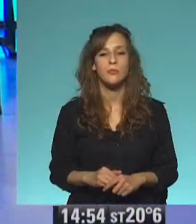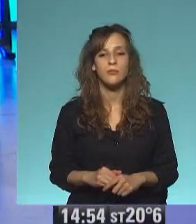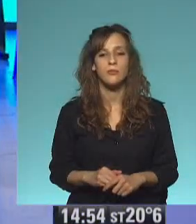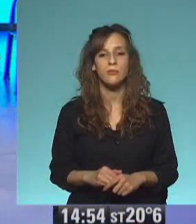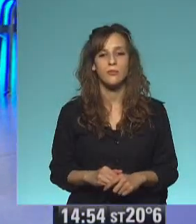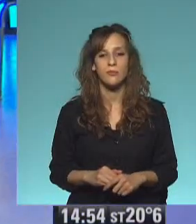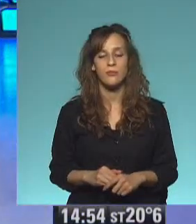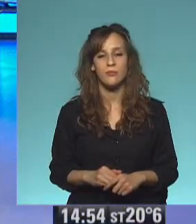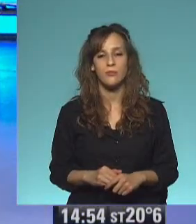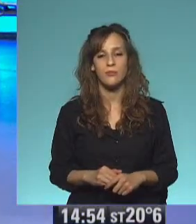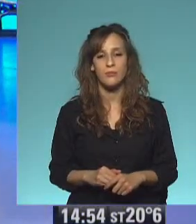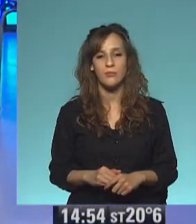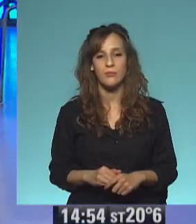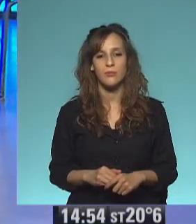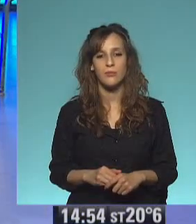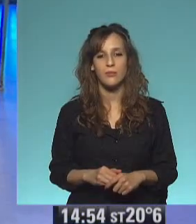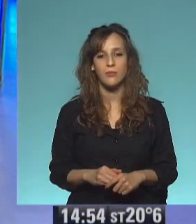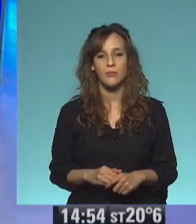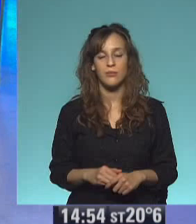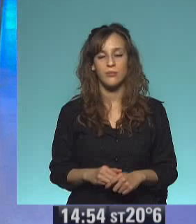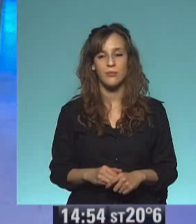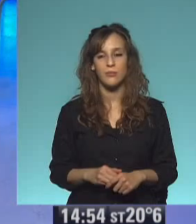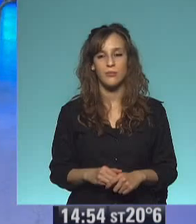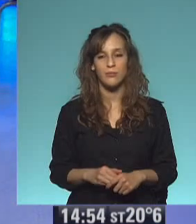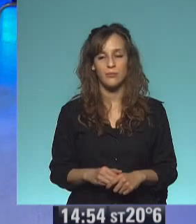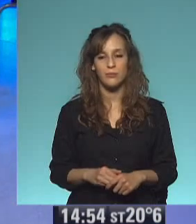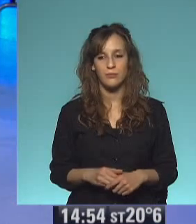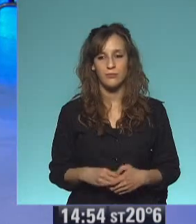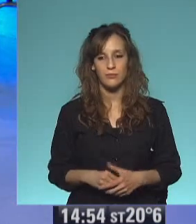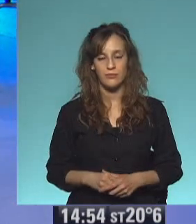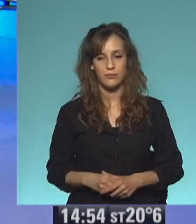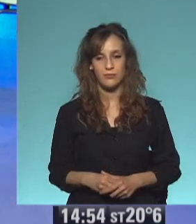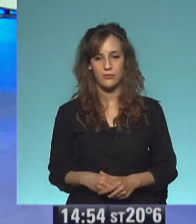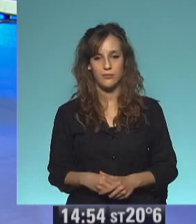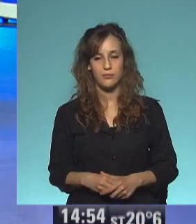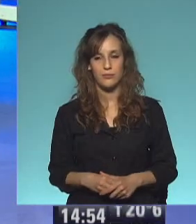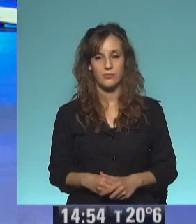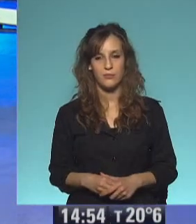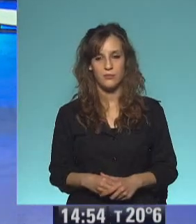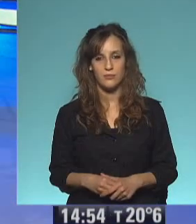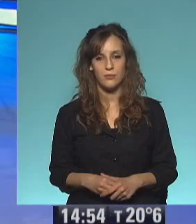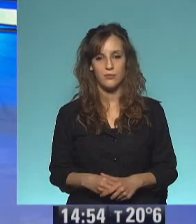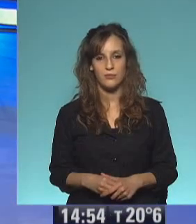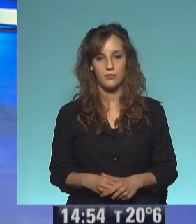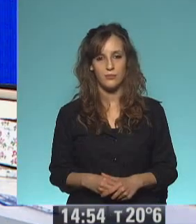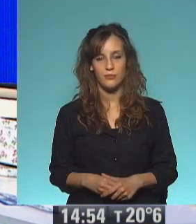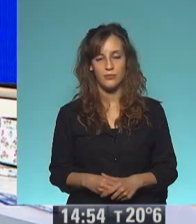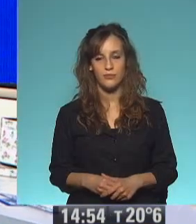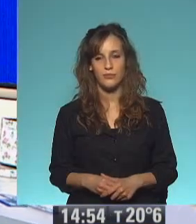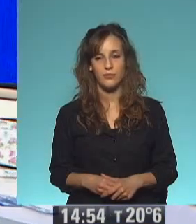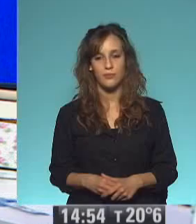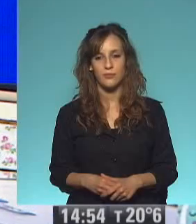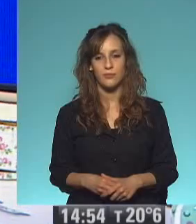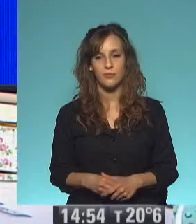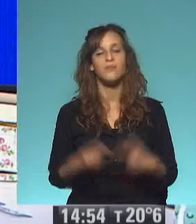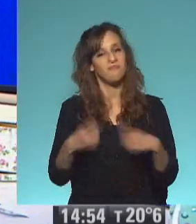peluca bueno, no quiere estar arriba del hombre. Lo digo esperen porque que no sé, se ocurrió peluca. Muy bien, me gustó peluca. Le podemos agregar. Y la pulga no quiere estar en la peluca. La peluca